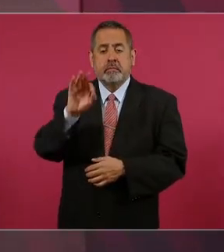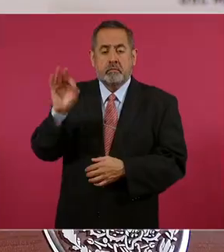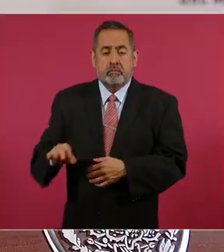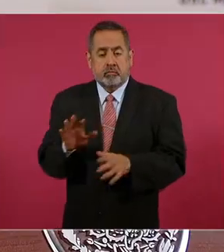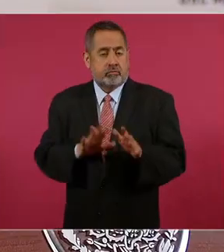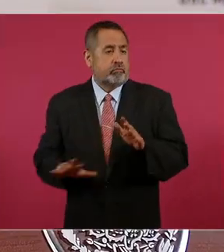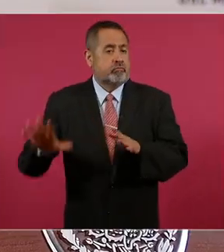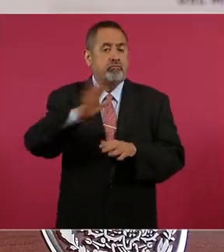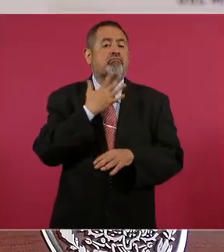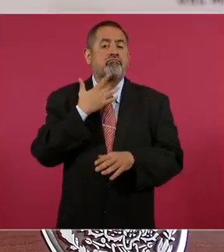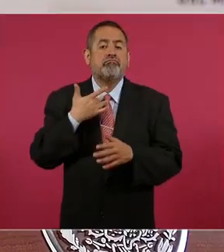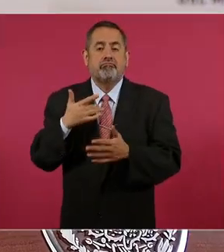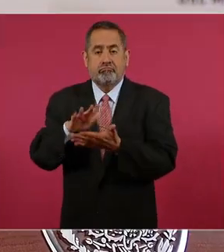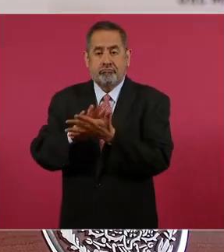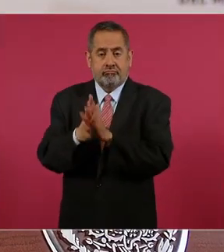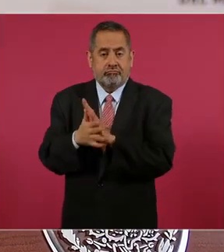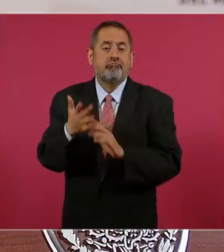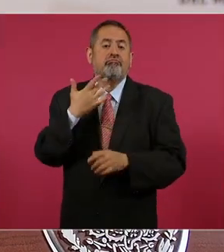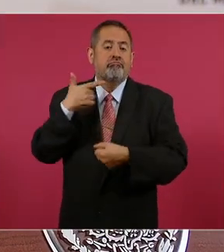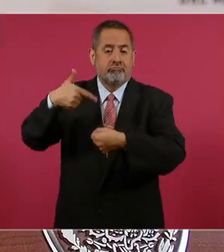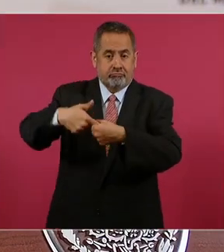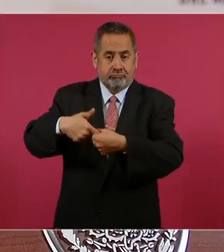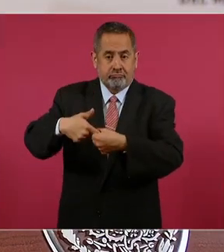toda la gasolina que consumimos en el país